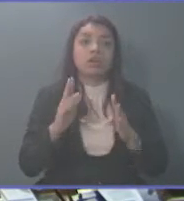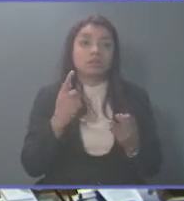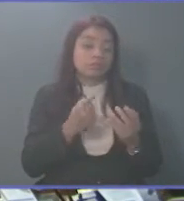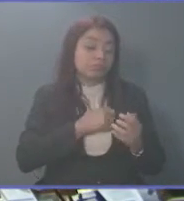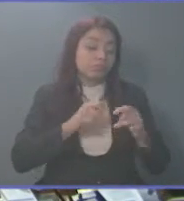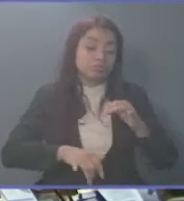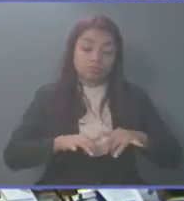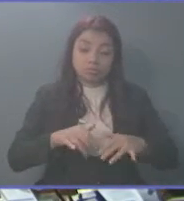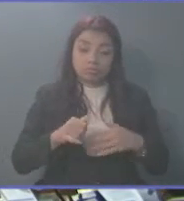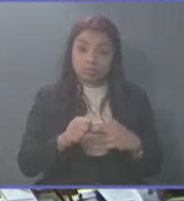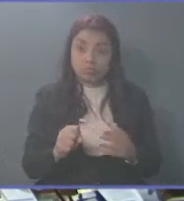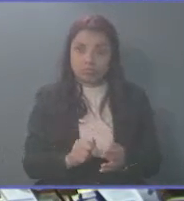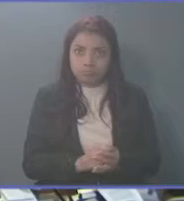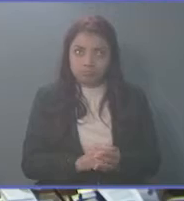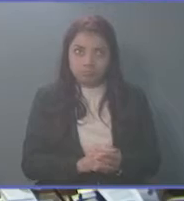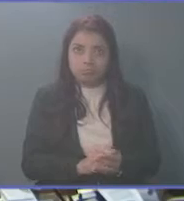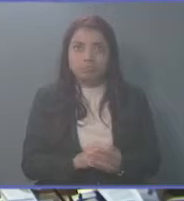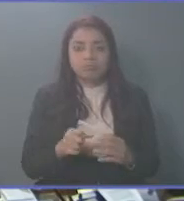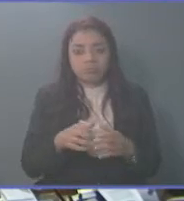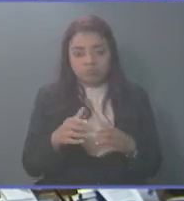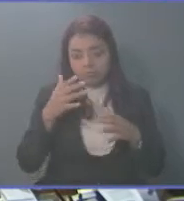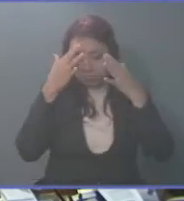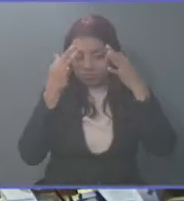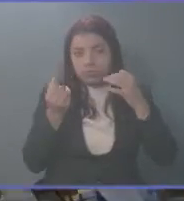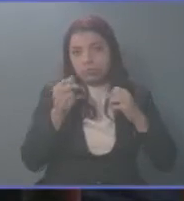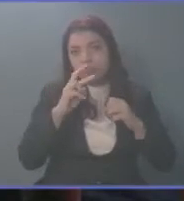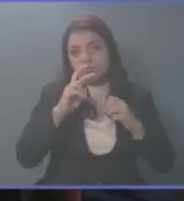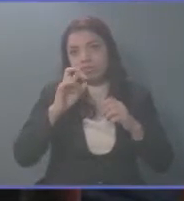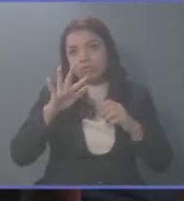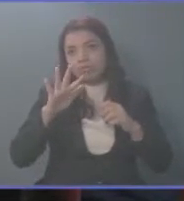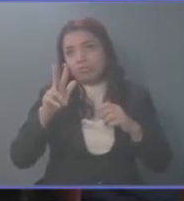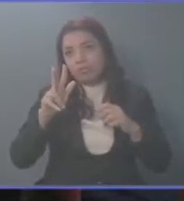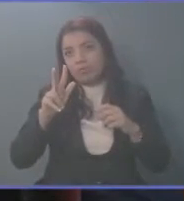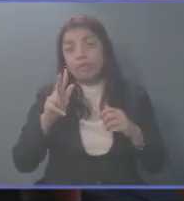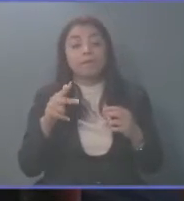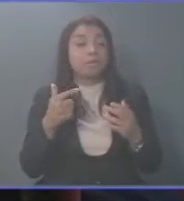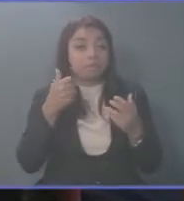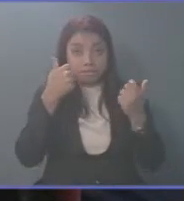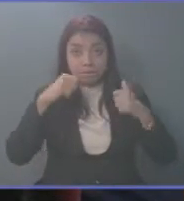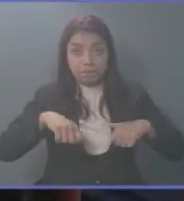Secretario de la Asamblea Legislativa presente, dictamen número 253 favorable.